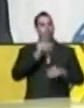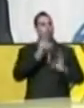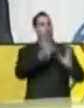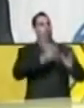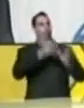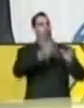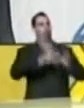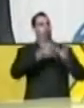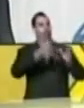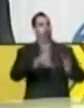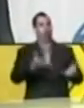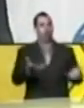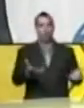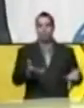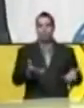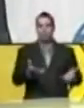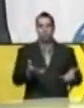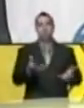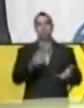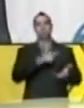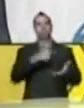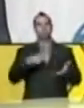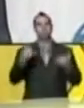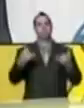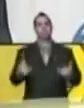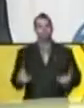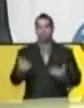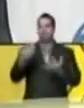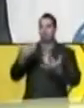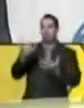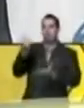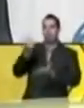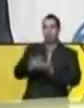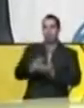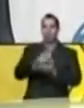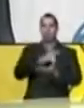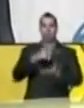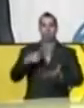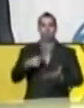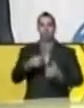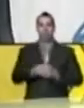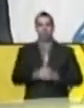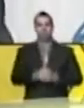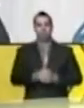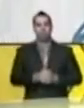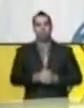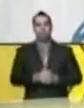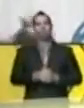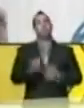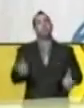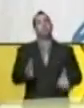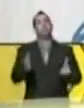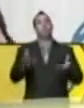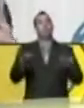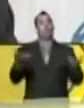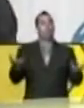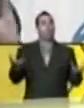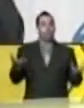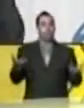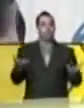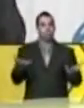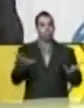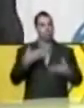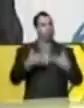adefesios así legislación que está pendiente de aprobación en la ley es promoviendo que que